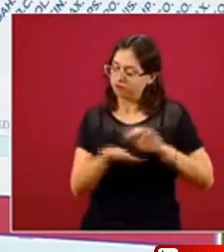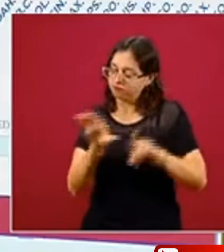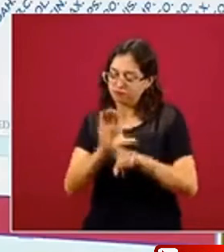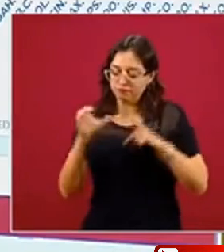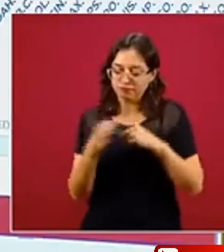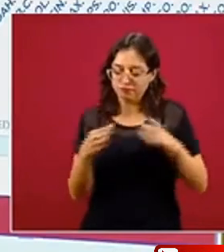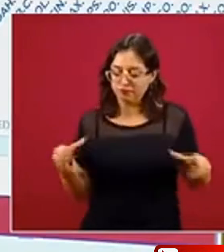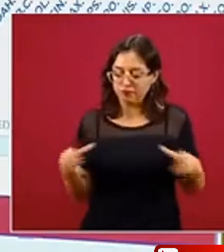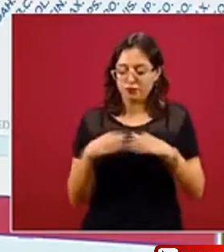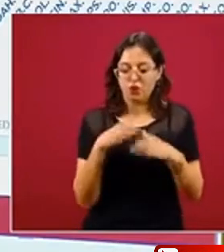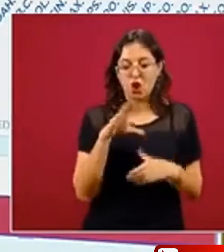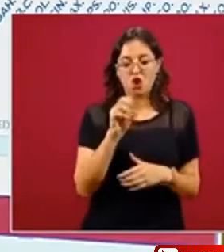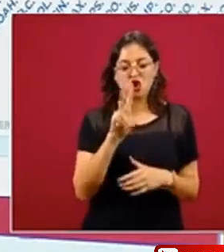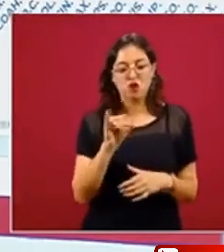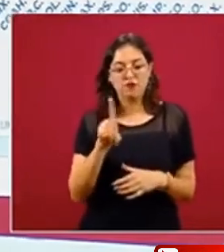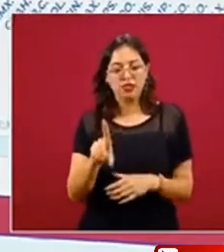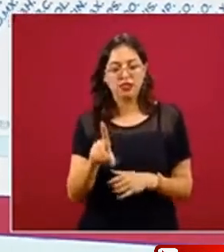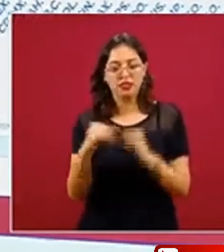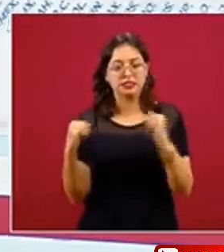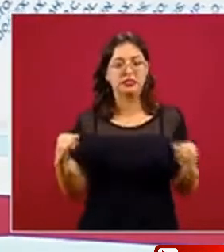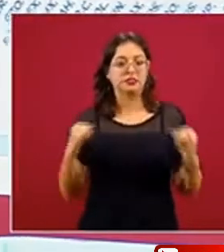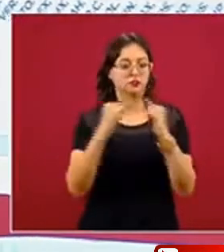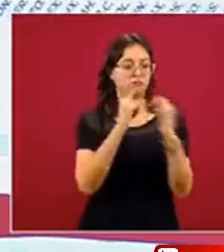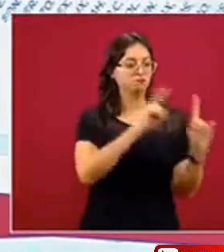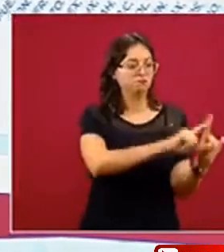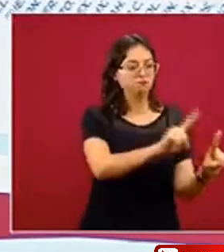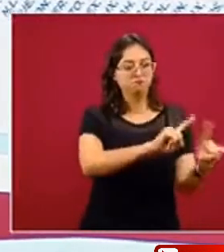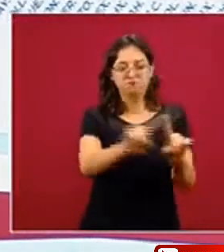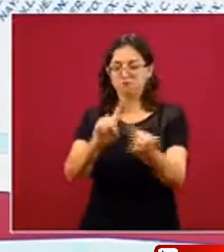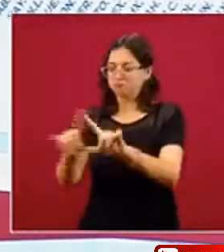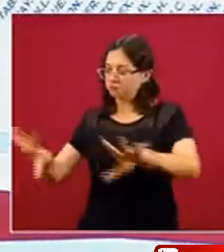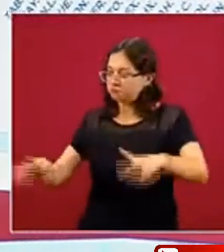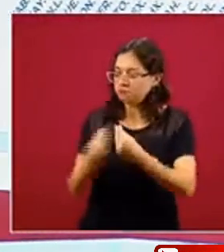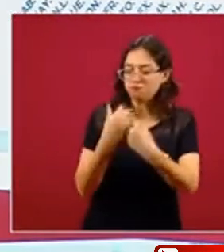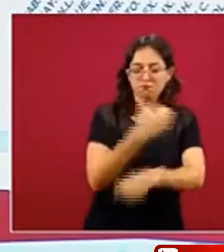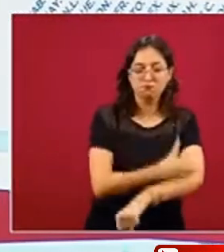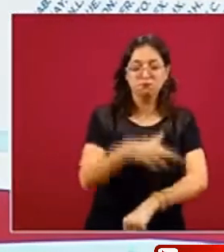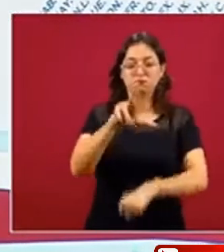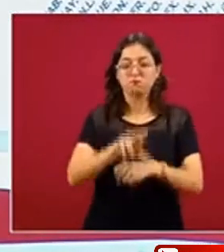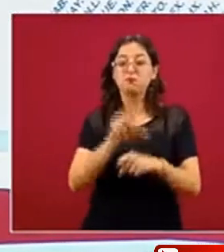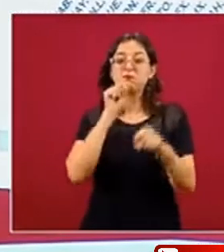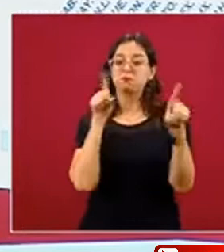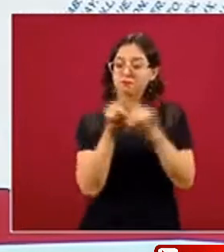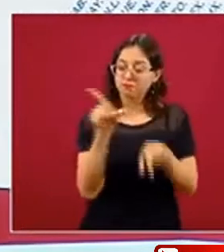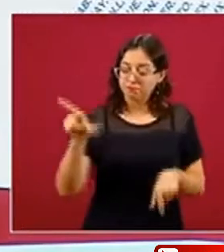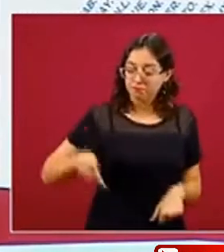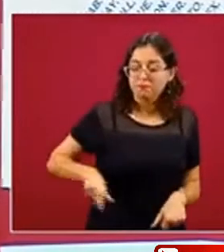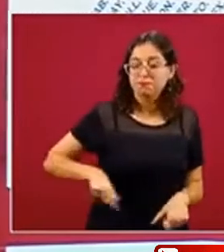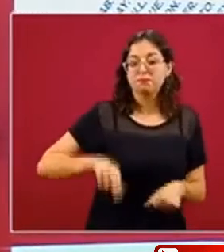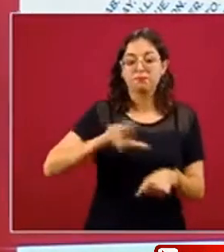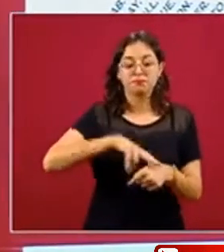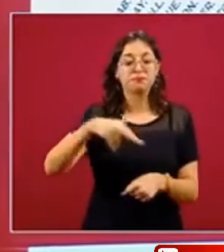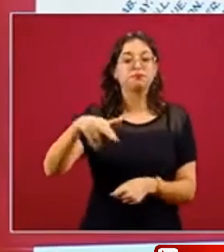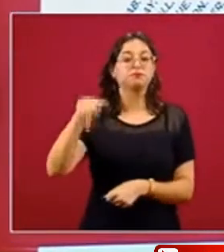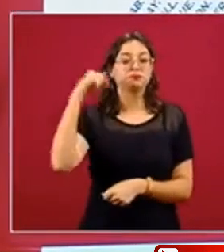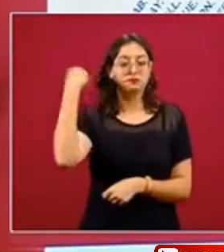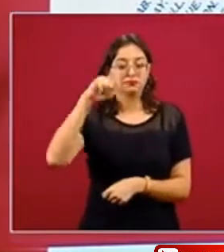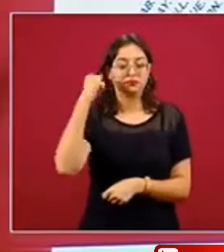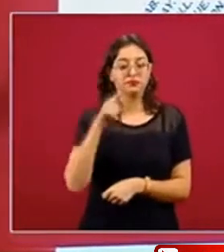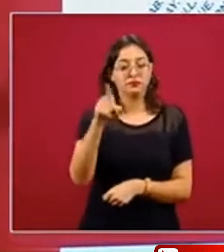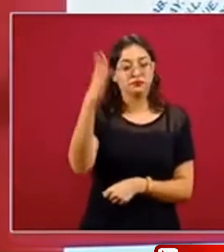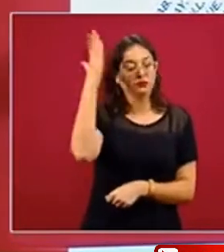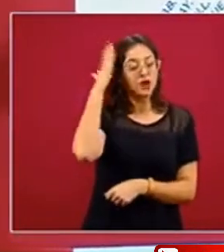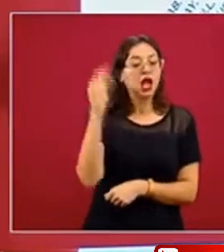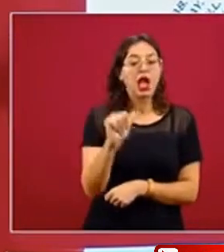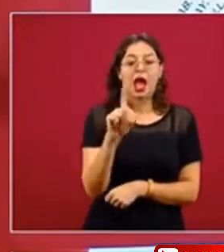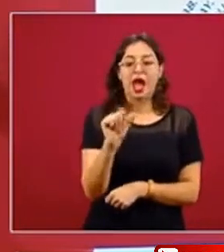y nos coordinamos las instituciones del sector salud, por supuesto el gobierno del estado, al frente del gobernador